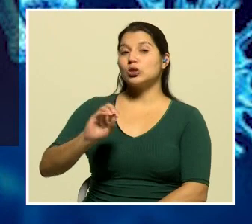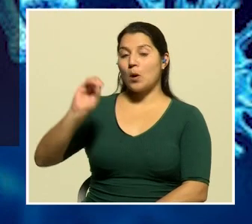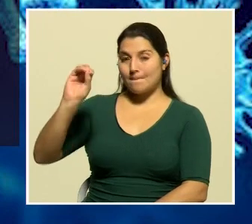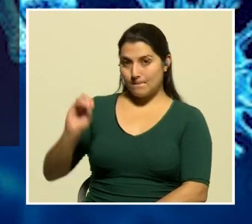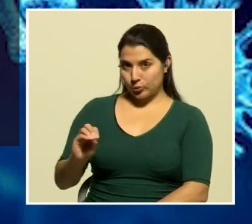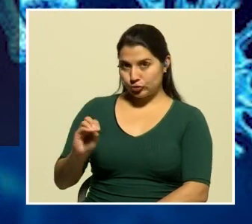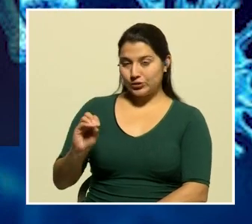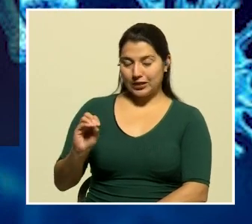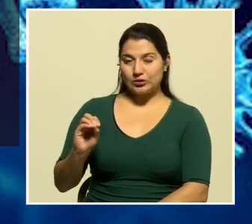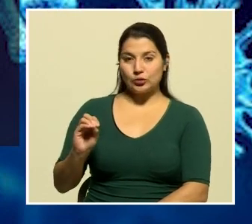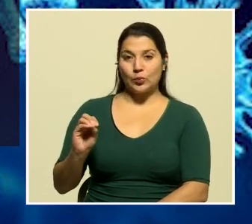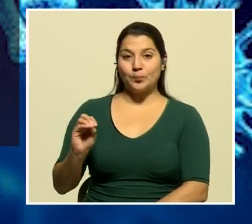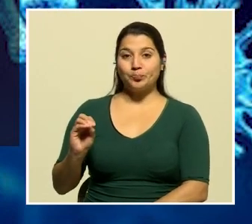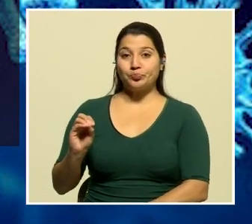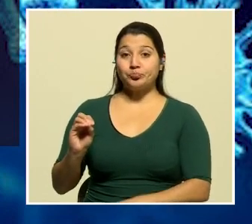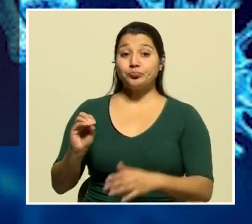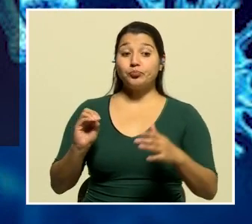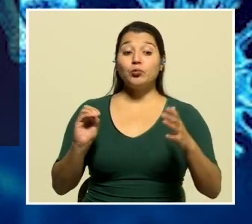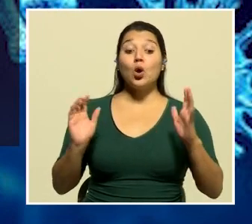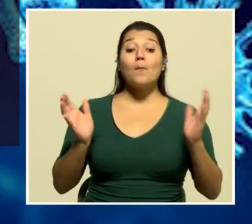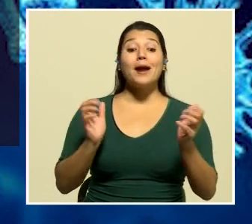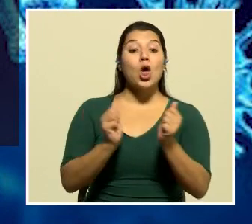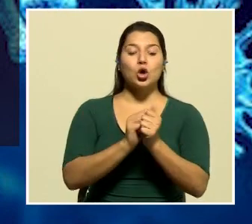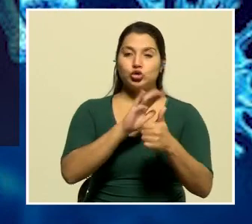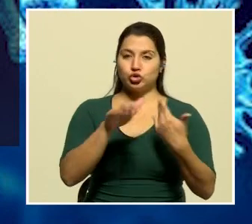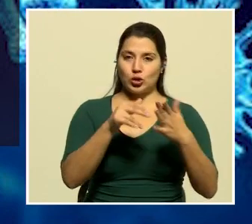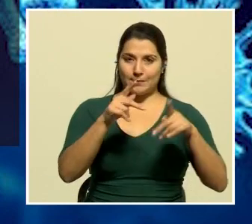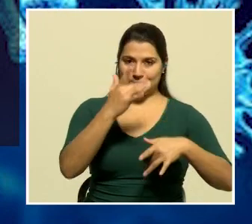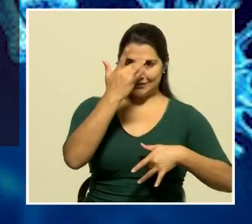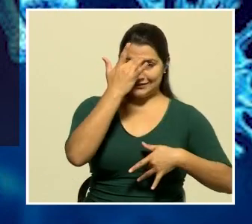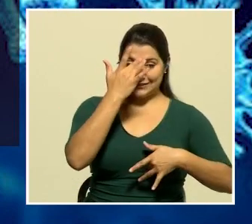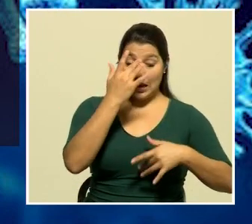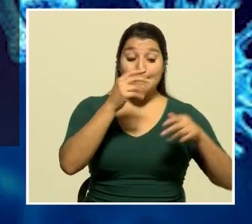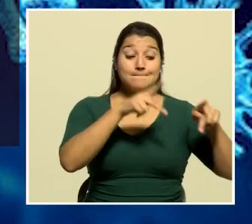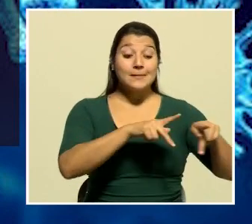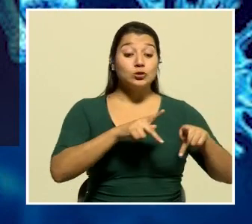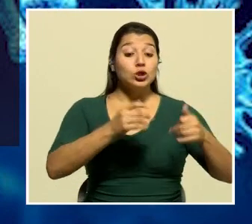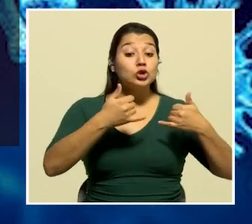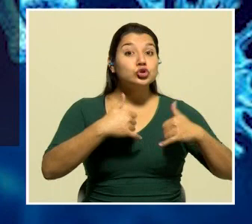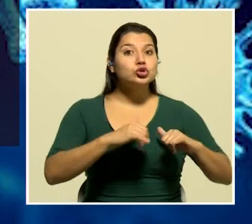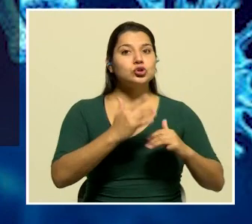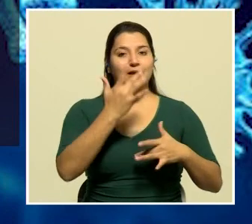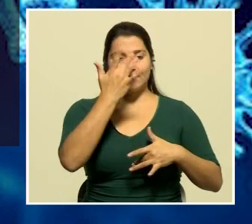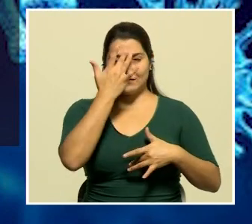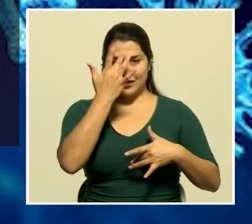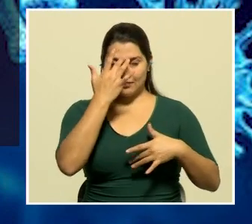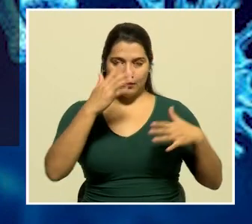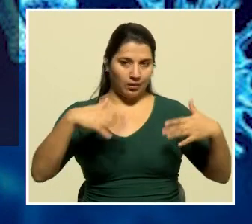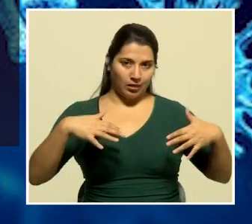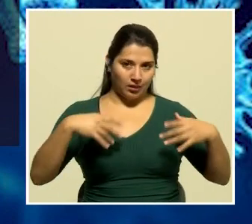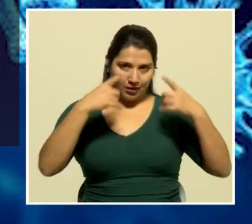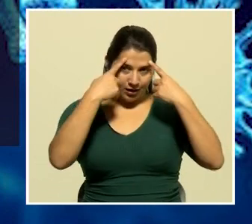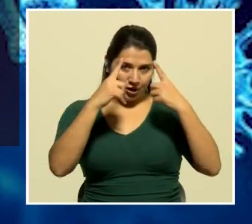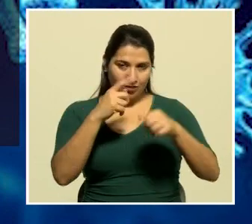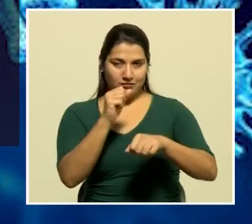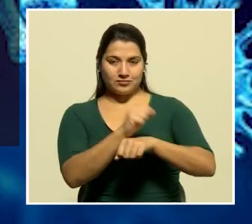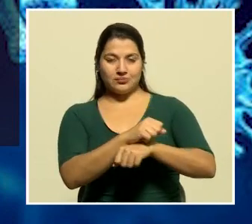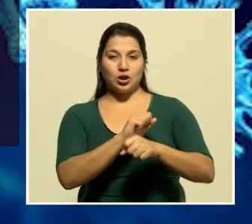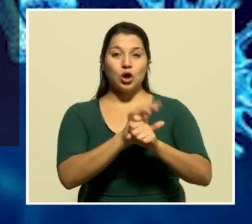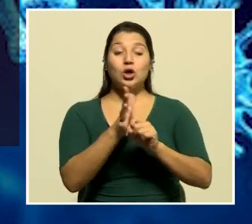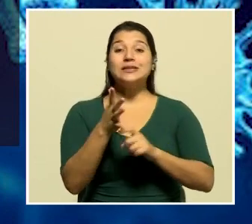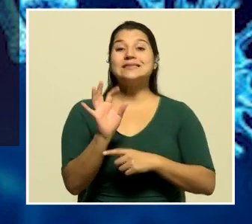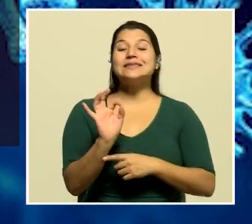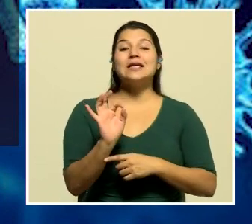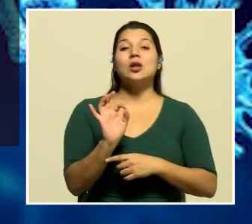65.5% del total de los casos acumulados. Casos activos, es decir, las personas que aún no logran curarse de